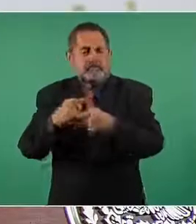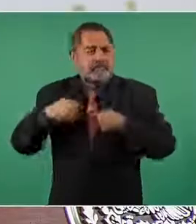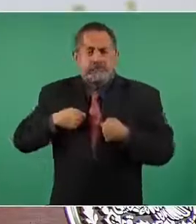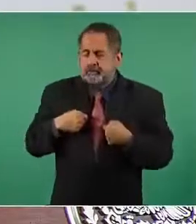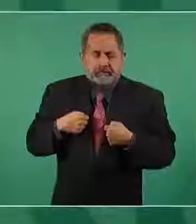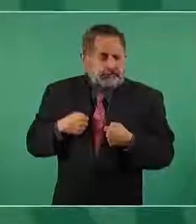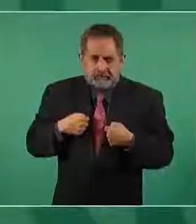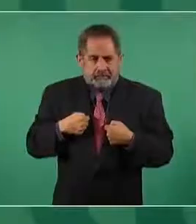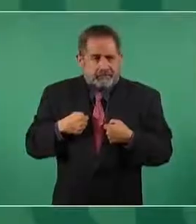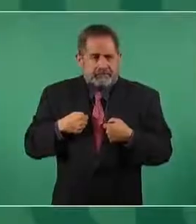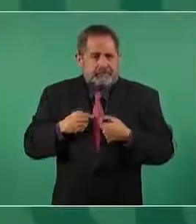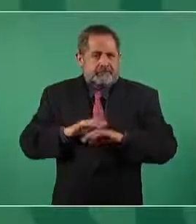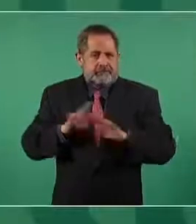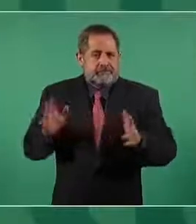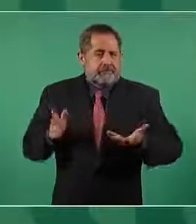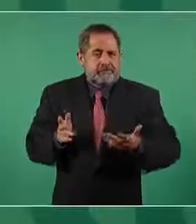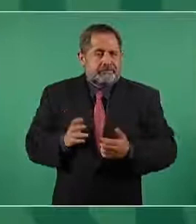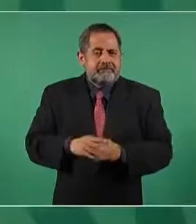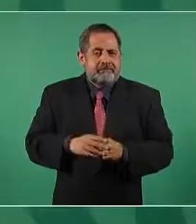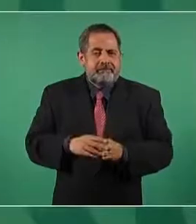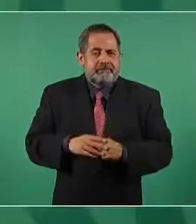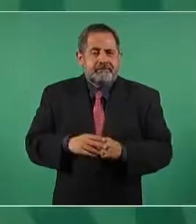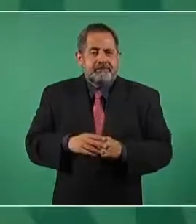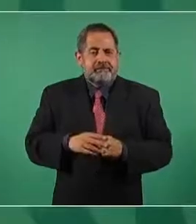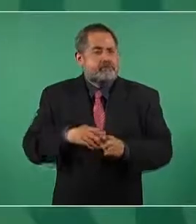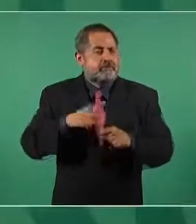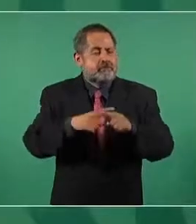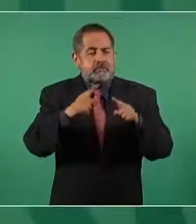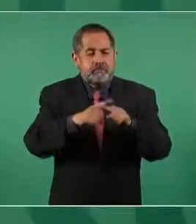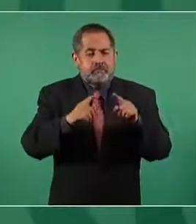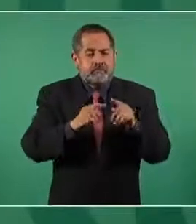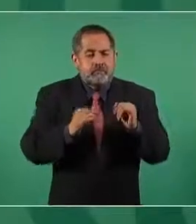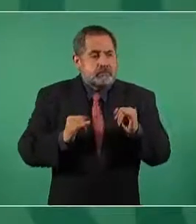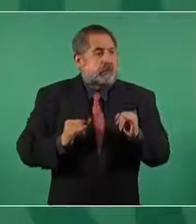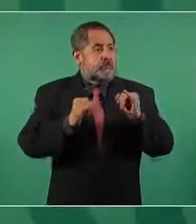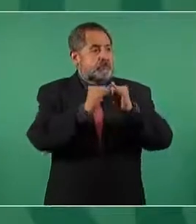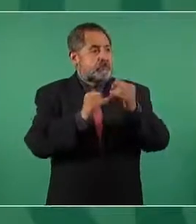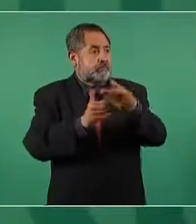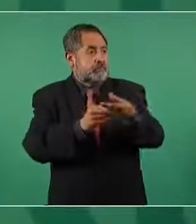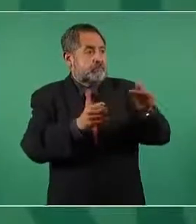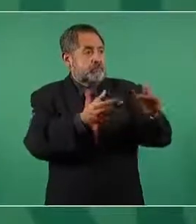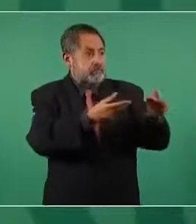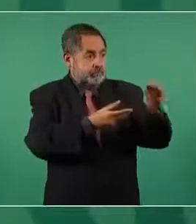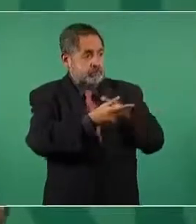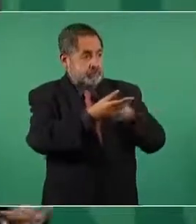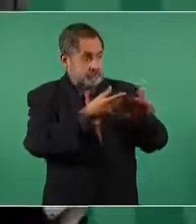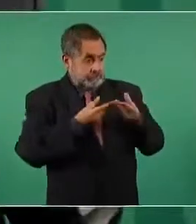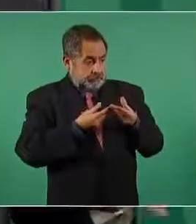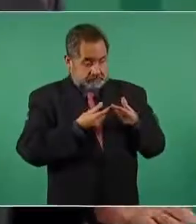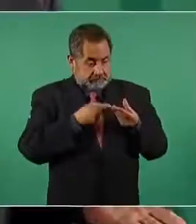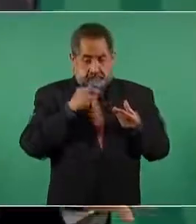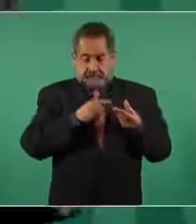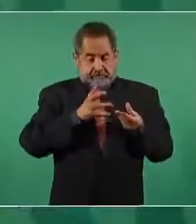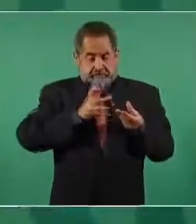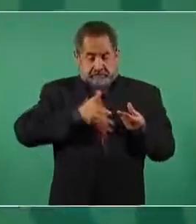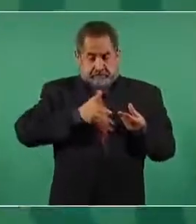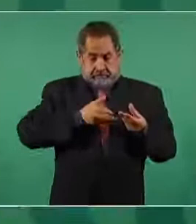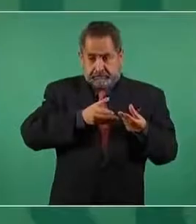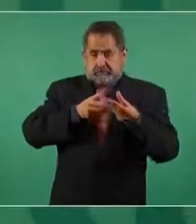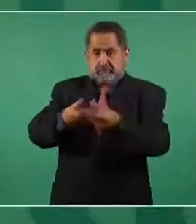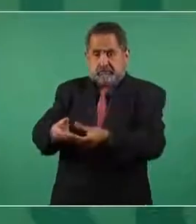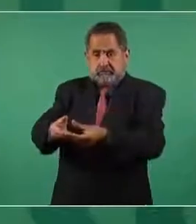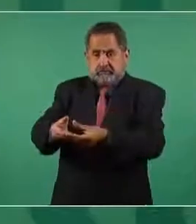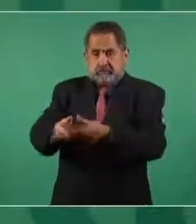Nosotros recibimos de organismos autónomos sus presupuestos y como los recibimos, se